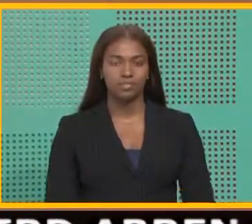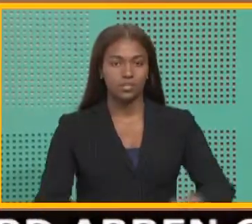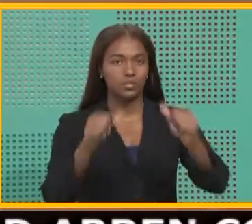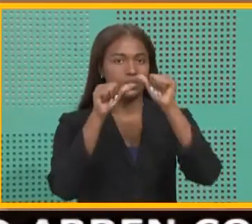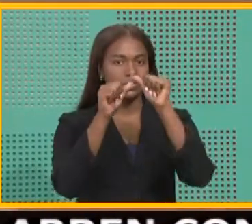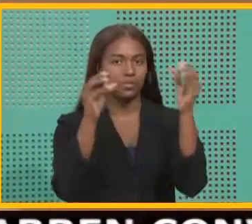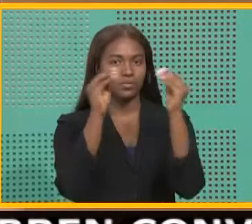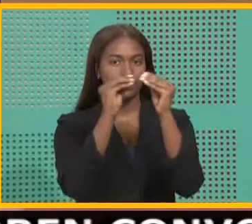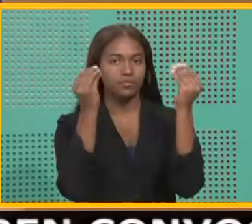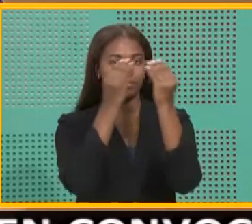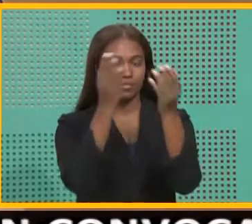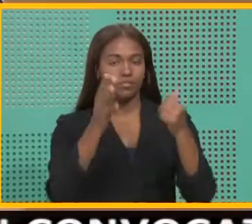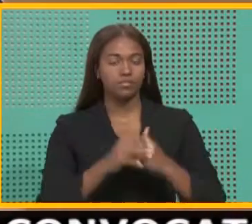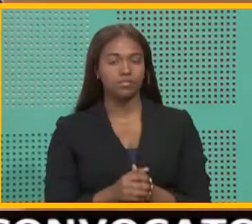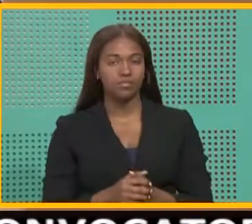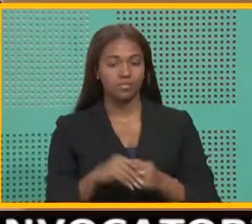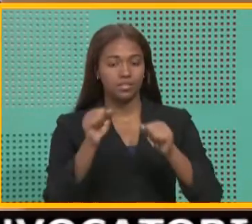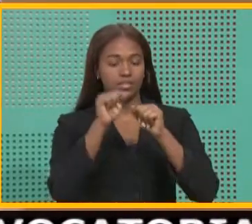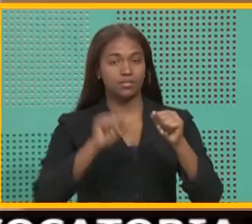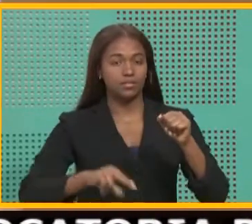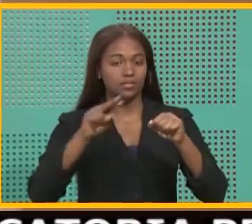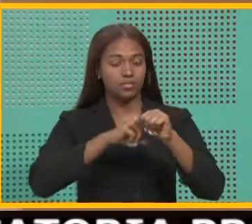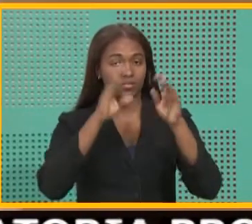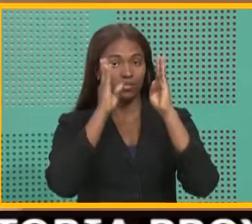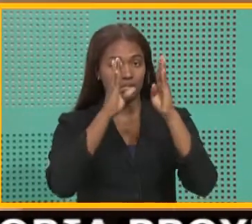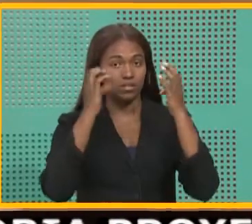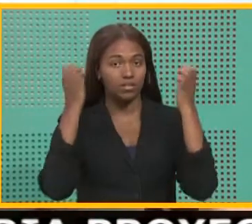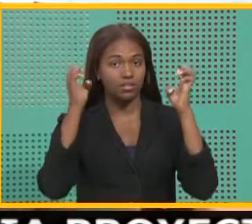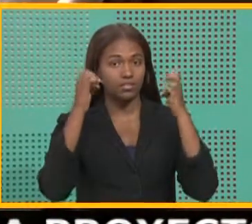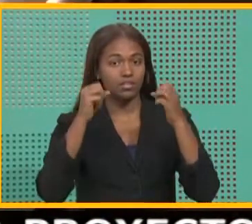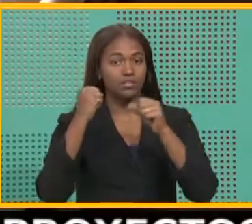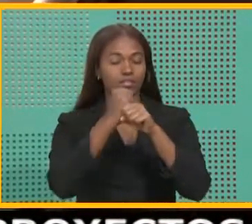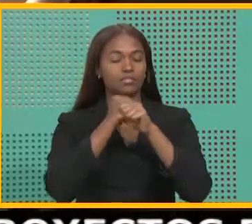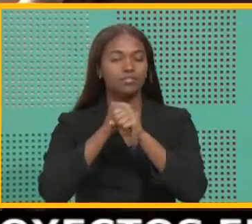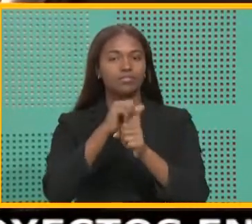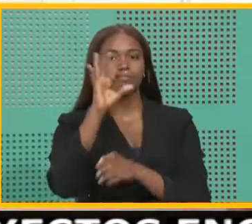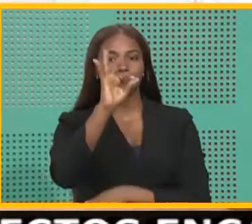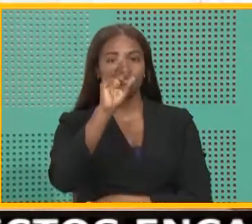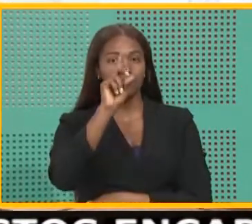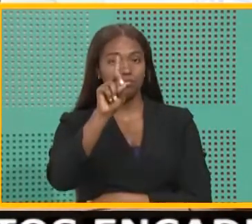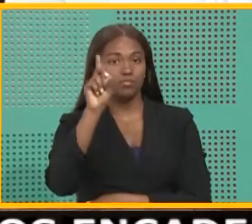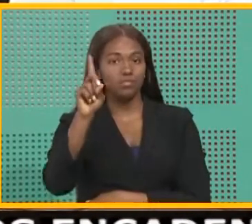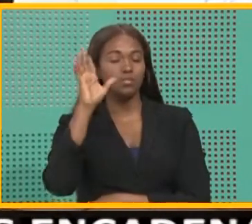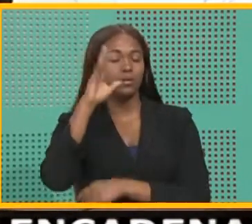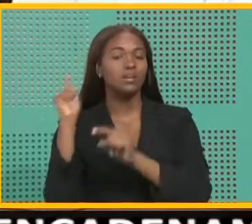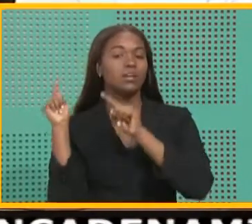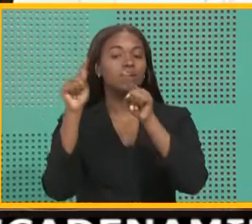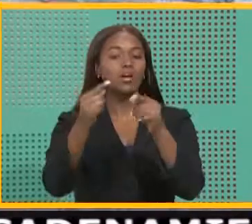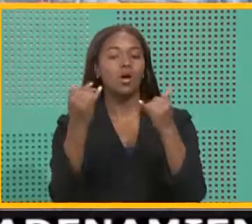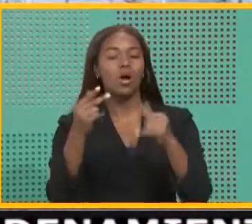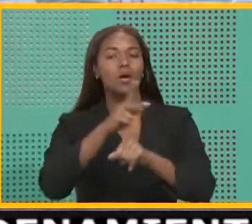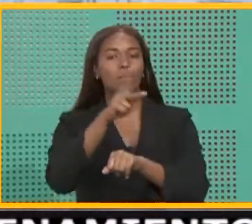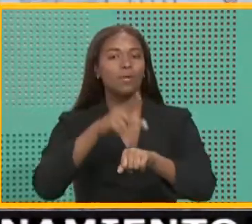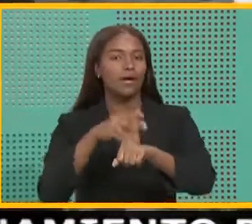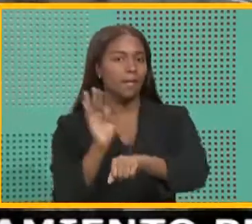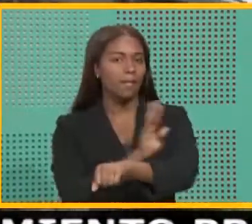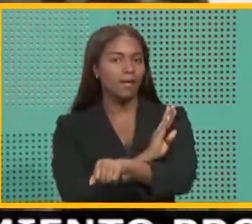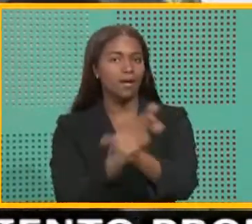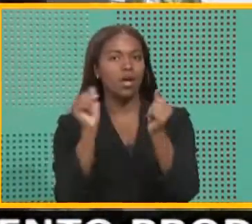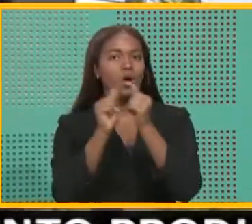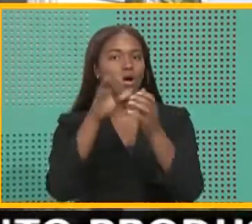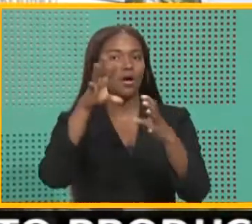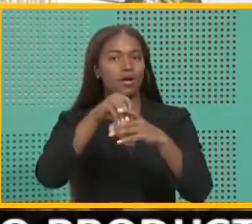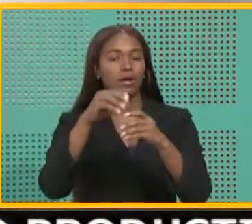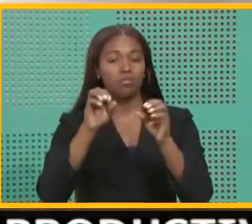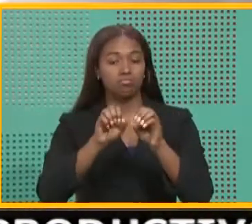Continuando con las informaciones, el Sistema Nacional de Atención a Emergencias y Seguridad 911 llegará hoy a la provincia de Barahona como parte